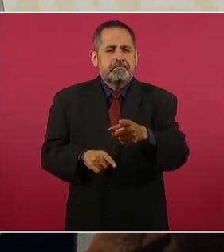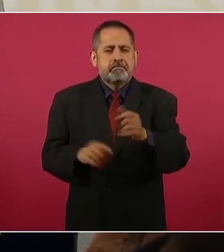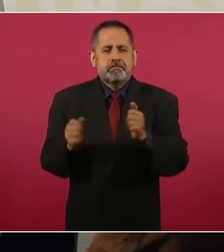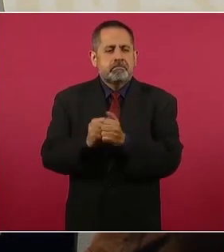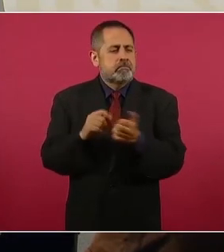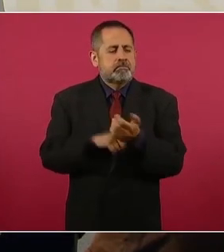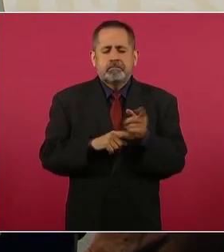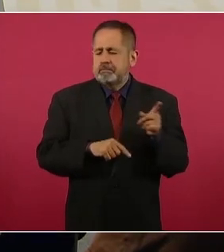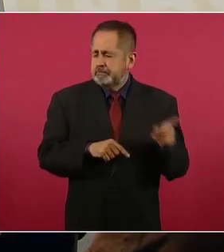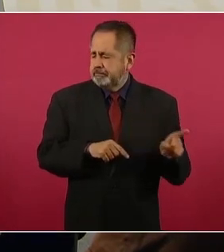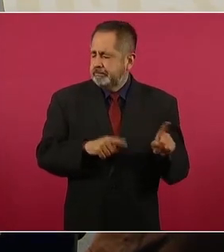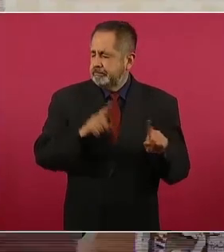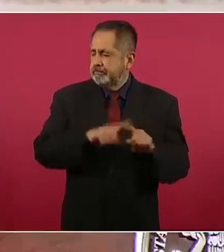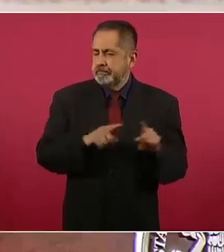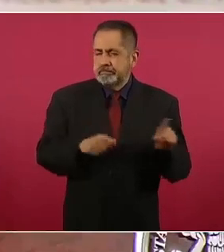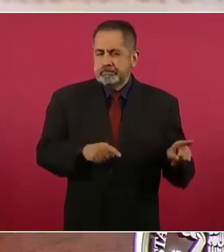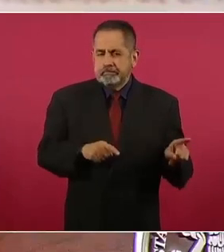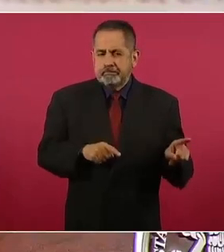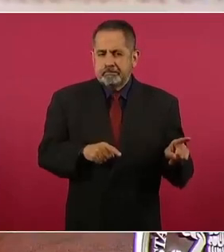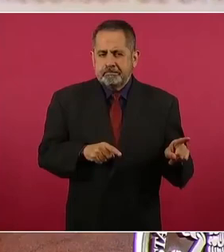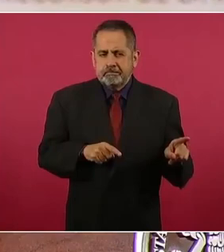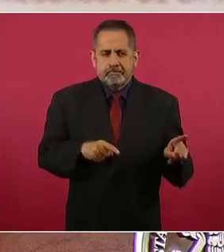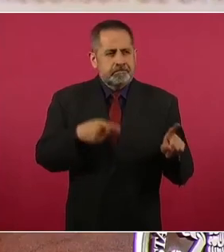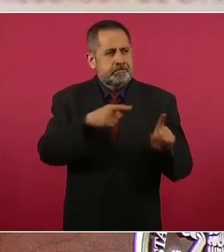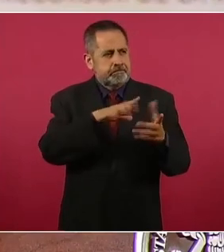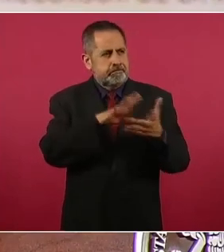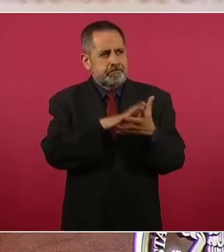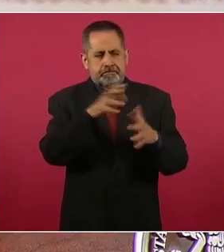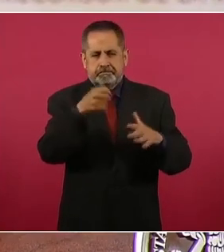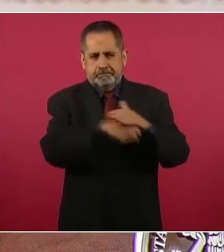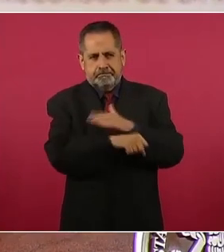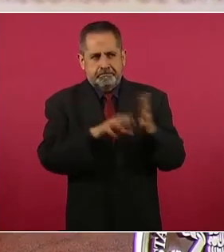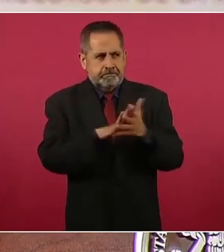con un presunto delincuente,